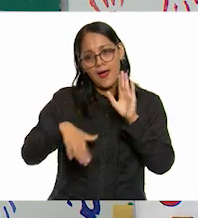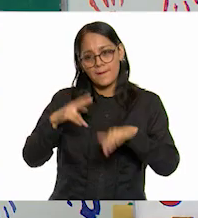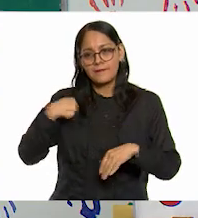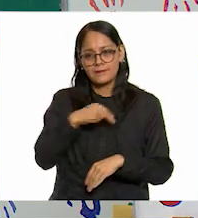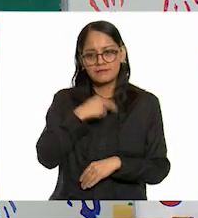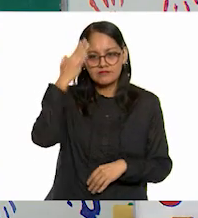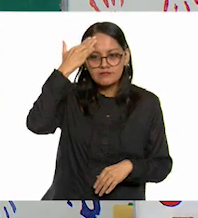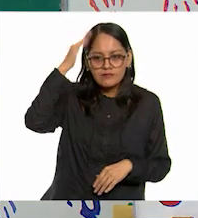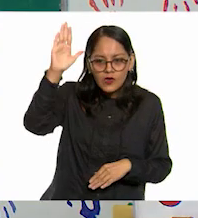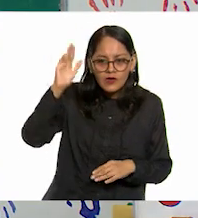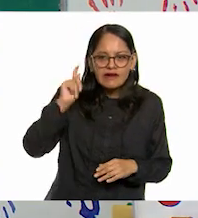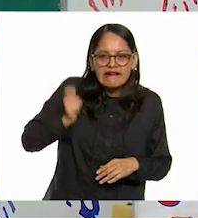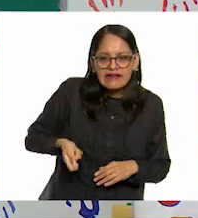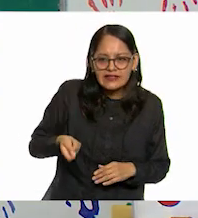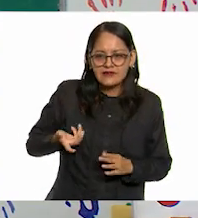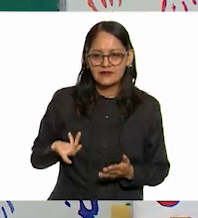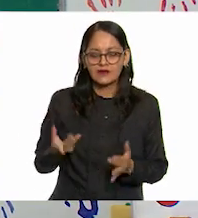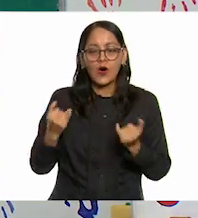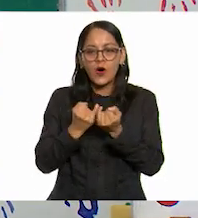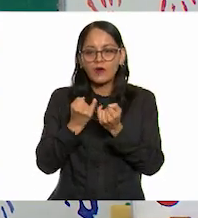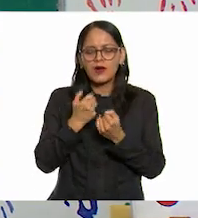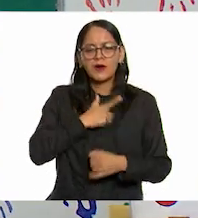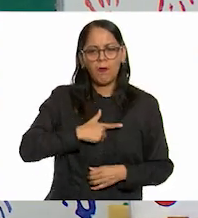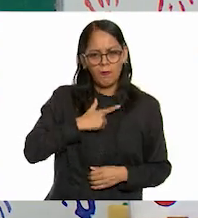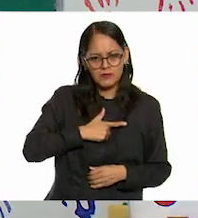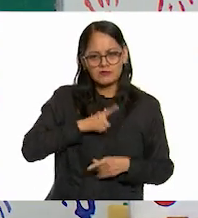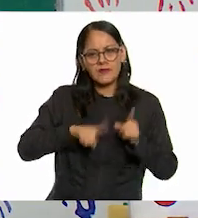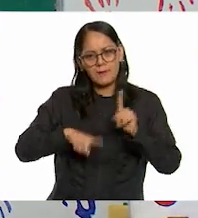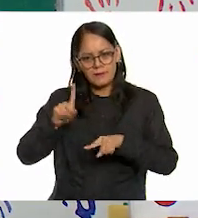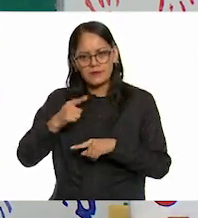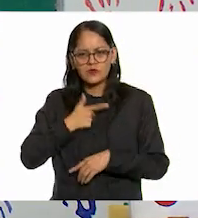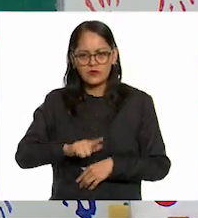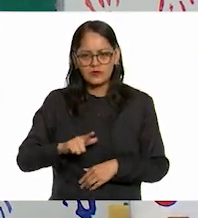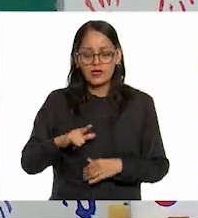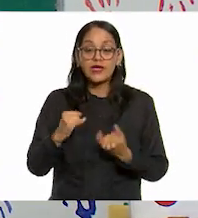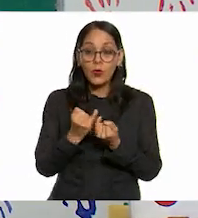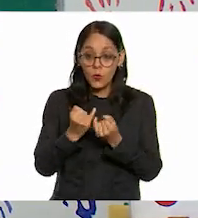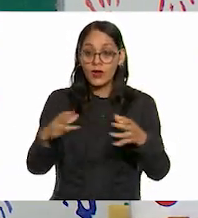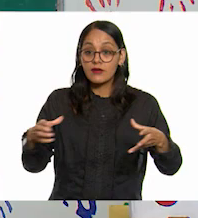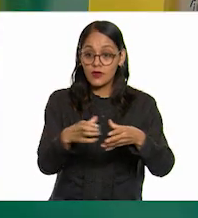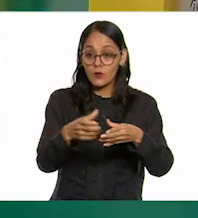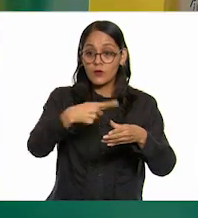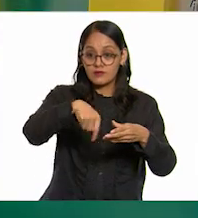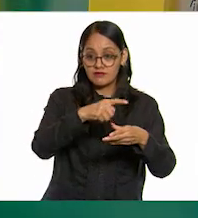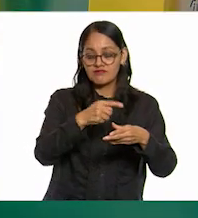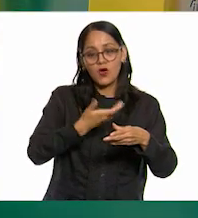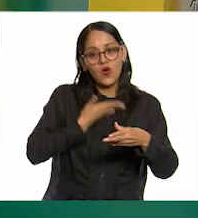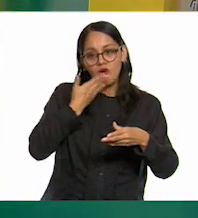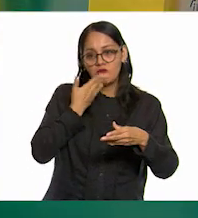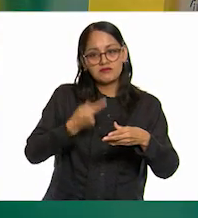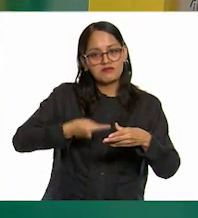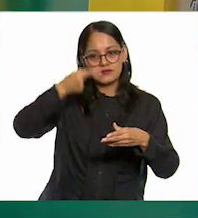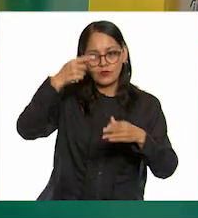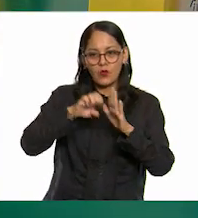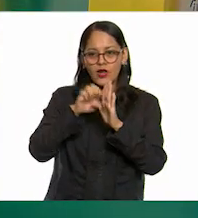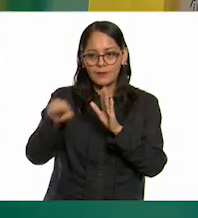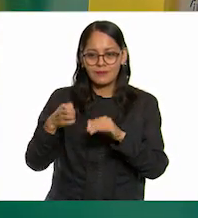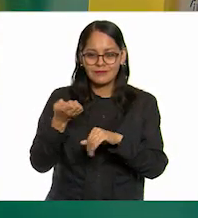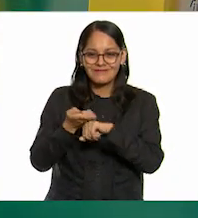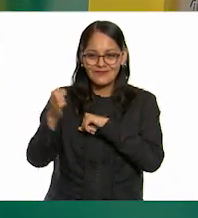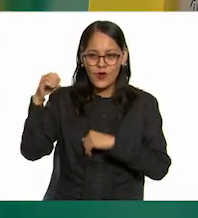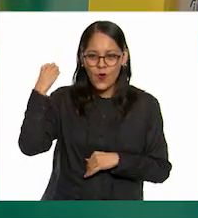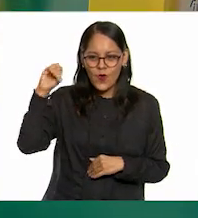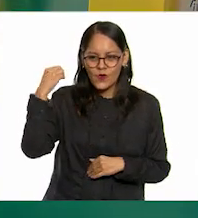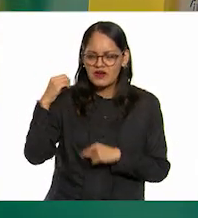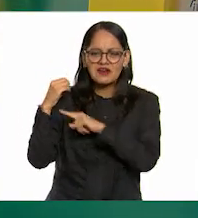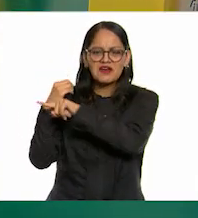algo o por ciertos gustos o disgustos colectivos, fíjate. Por ejemplo, en Oaxaca la gente está